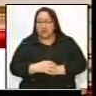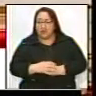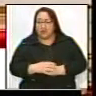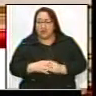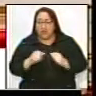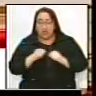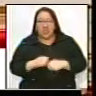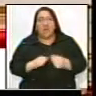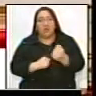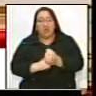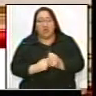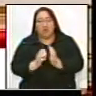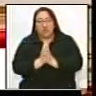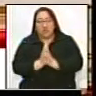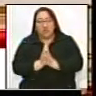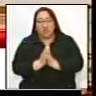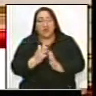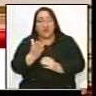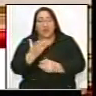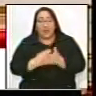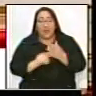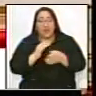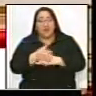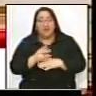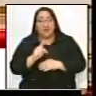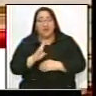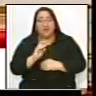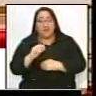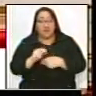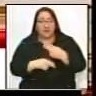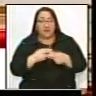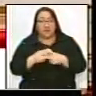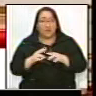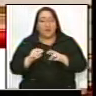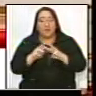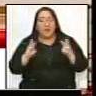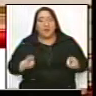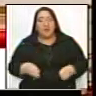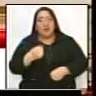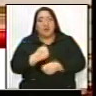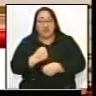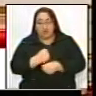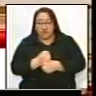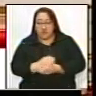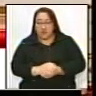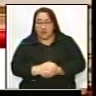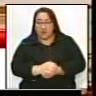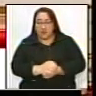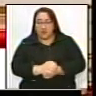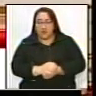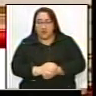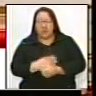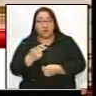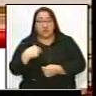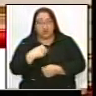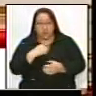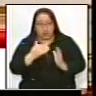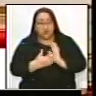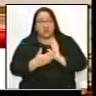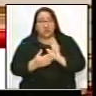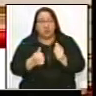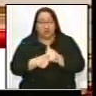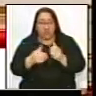síganos apoyando. Le pedimos que a través de Bienes Nacionales se haga una mesa de trabajo y que ahí nosotros lo vamos a demostrar